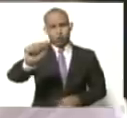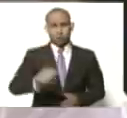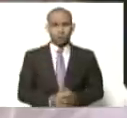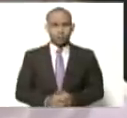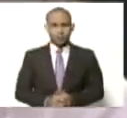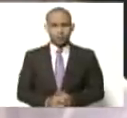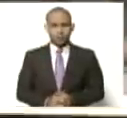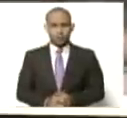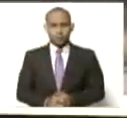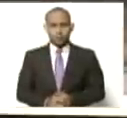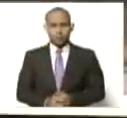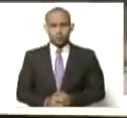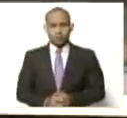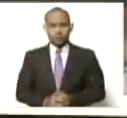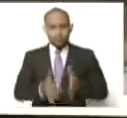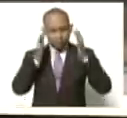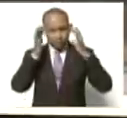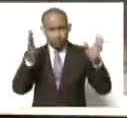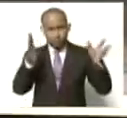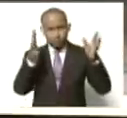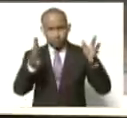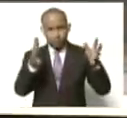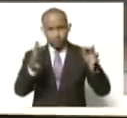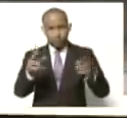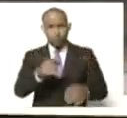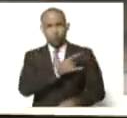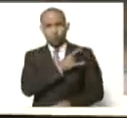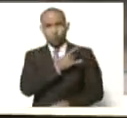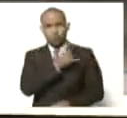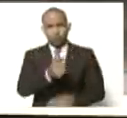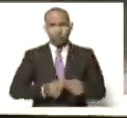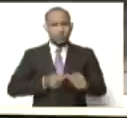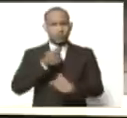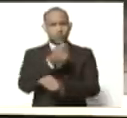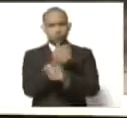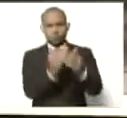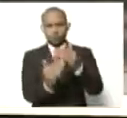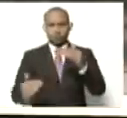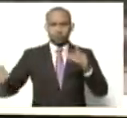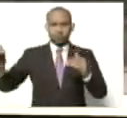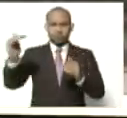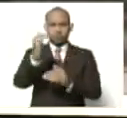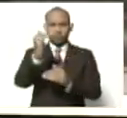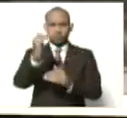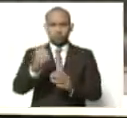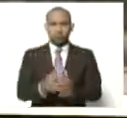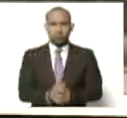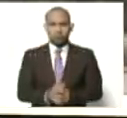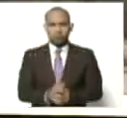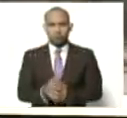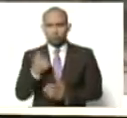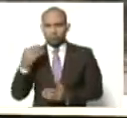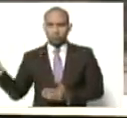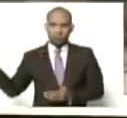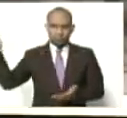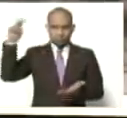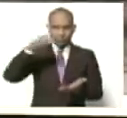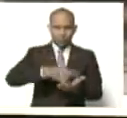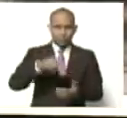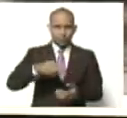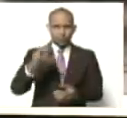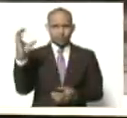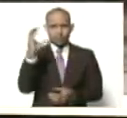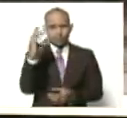universitario, presidente. Consejero universitario. Se graduó summa cum laude y se vino a la batalla. Ministro